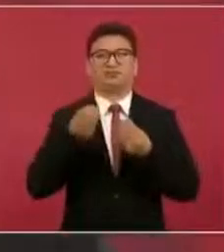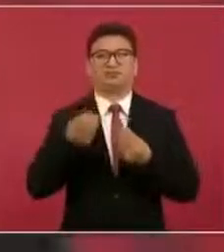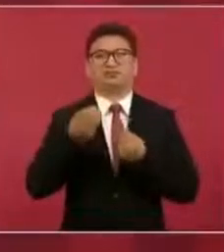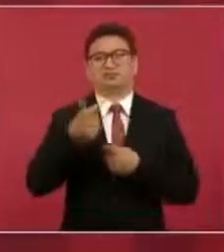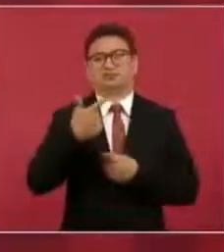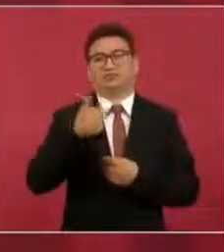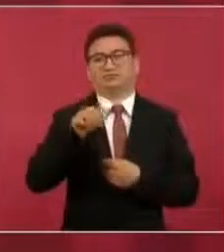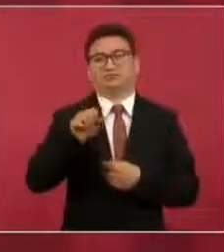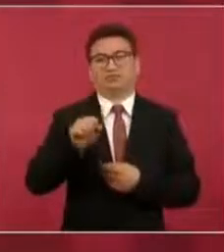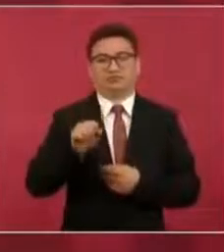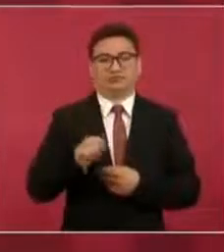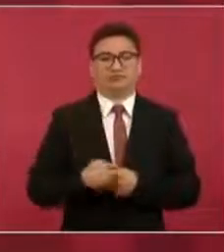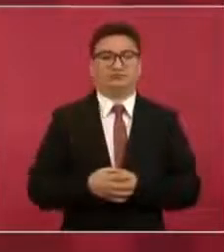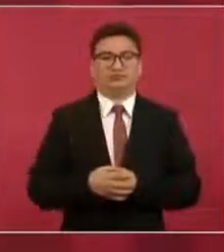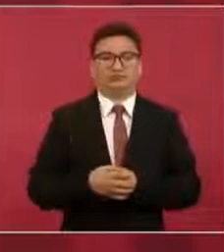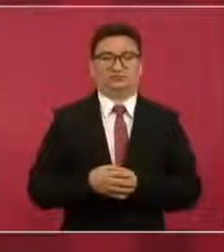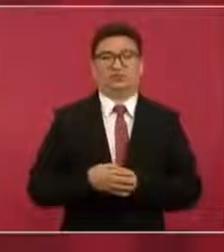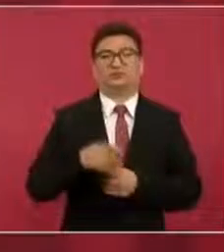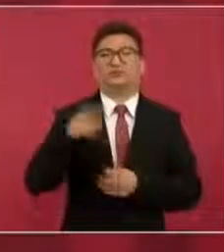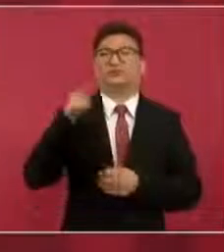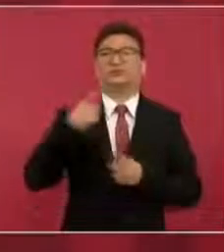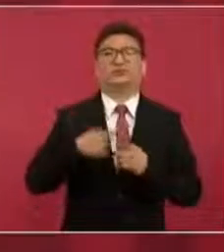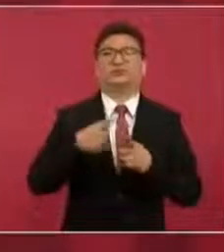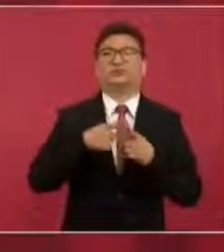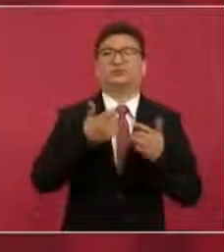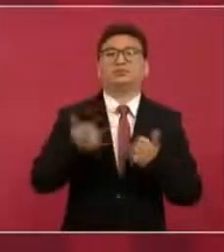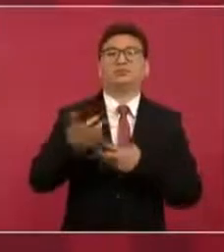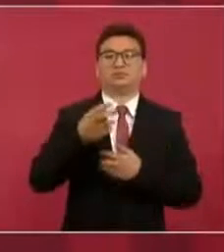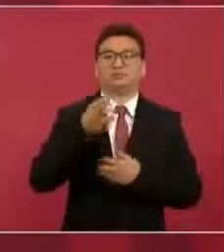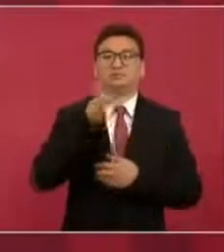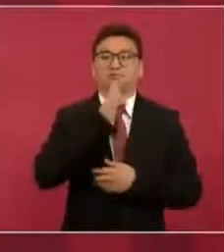del gas de Rusia